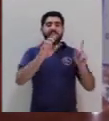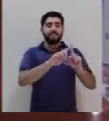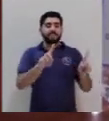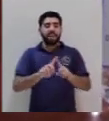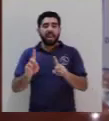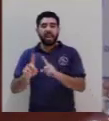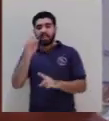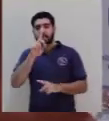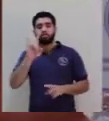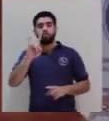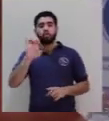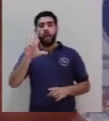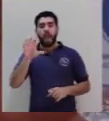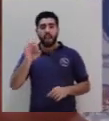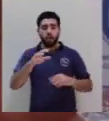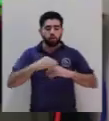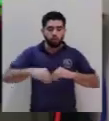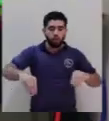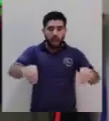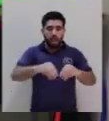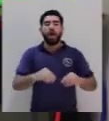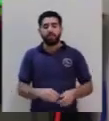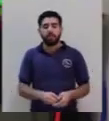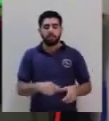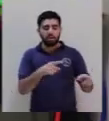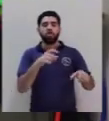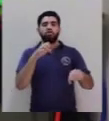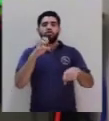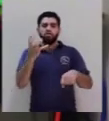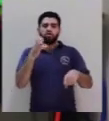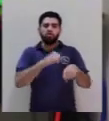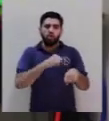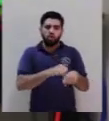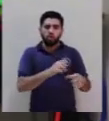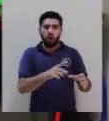este caso, el rocoso, ha sido creado por la